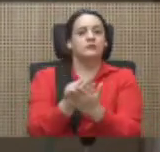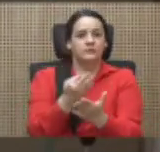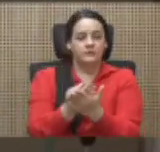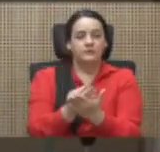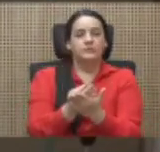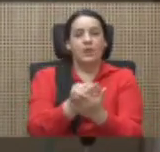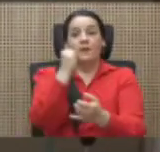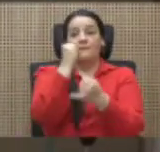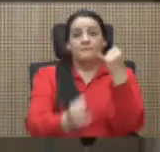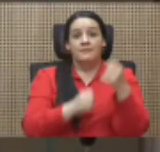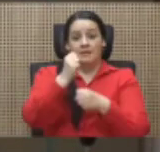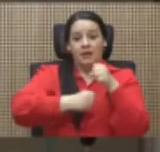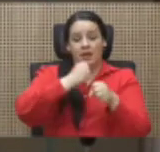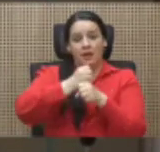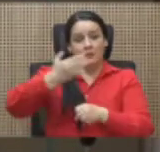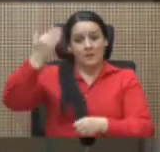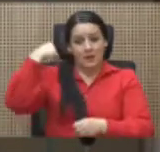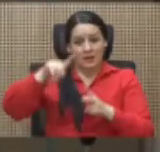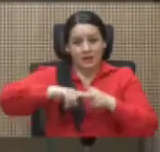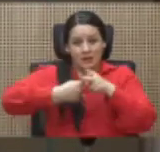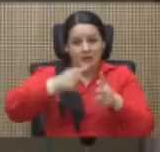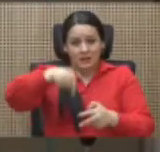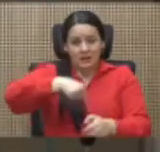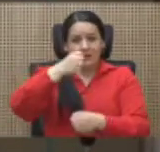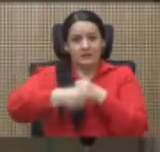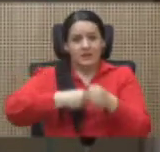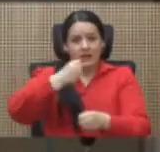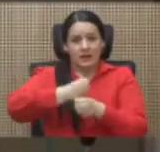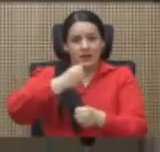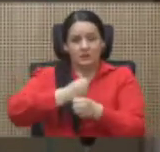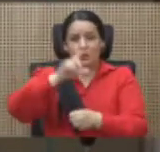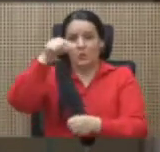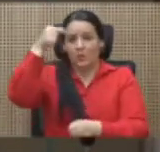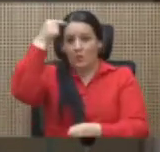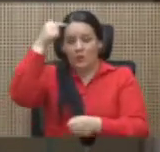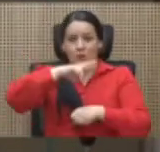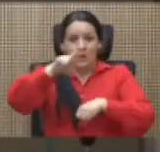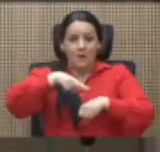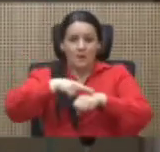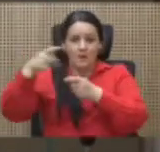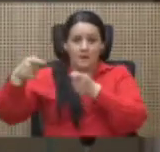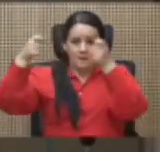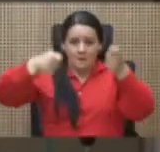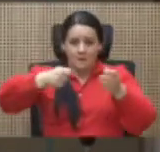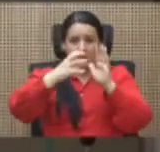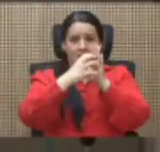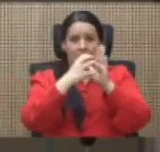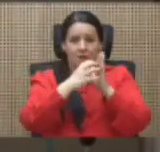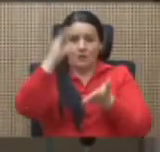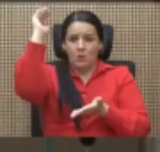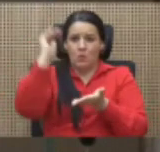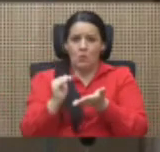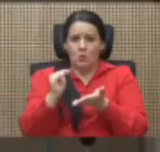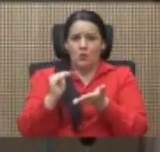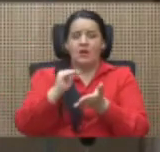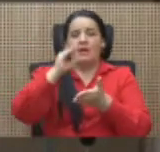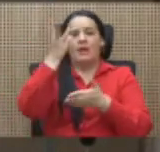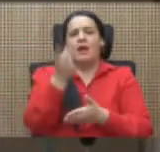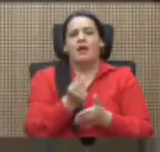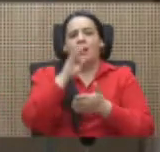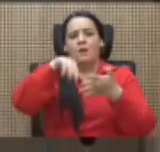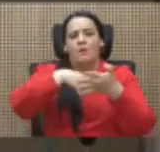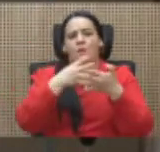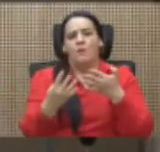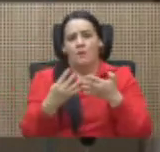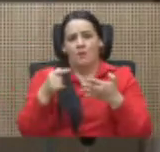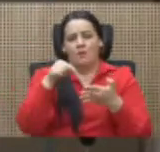A finales del año pasado y a inicios de este, el Gobierno de la República nos envía un texto en el que incluso llegan a bajar la cantidad de horas semanales, cosa que